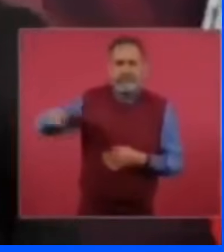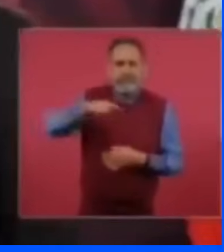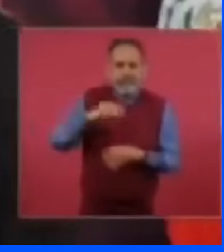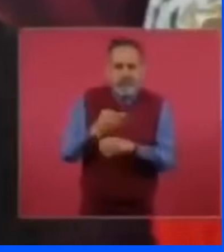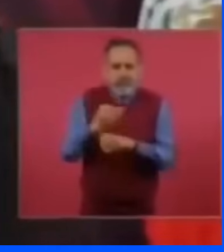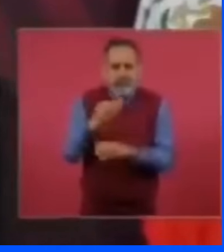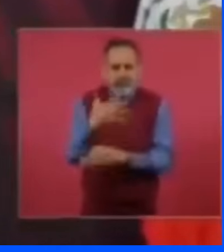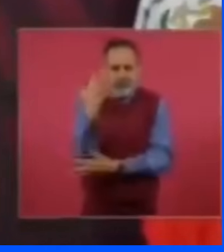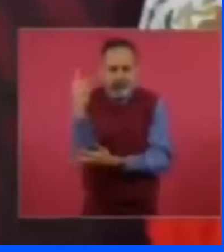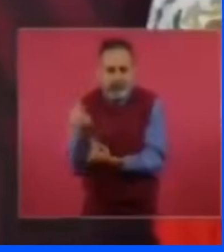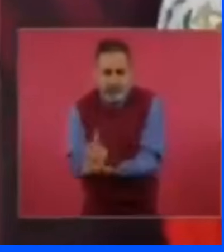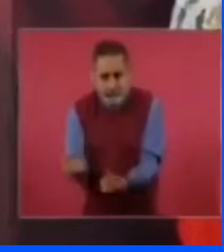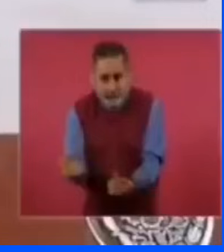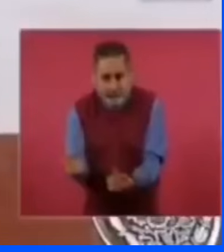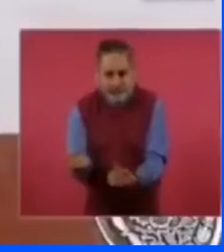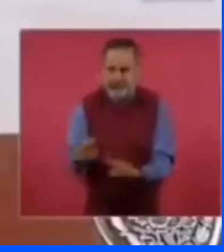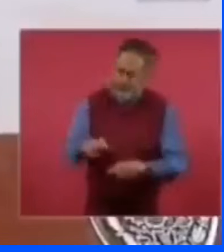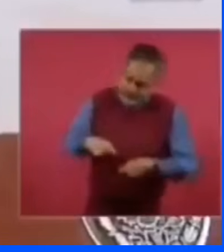en kinder